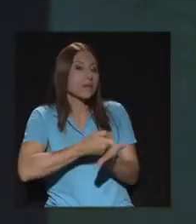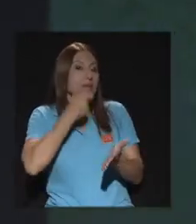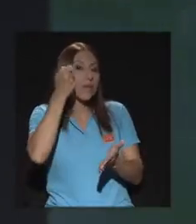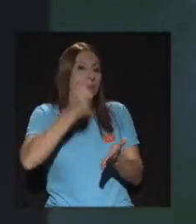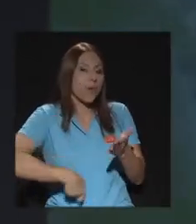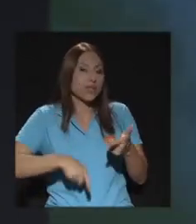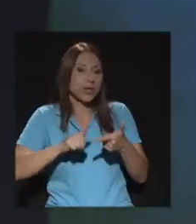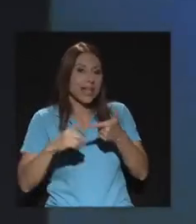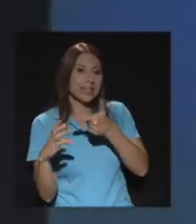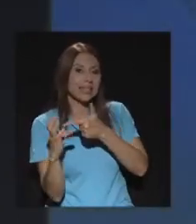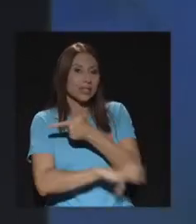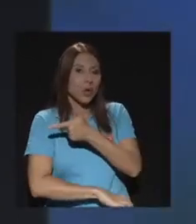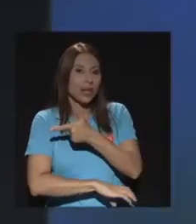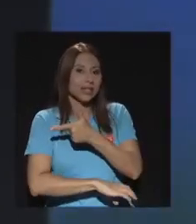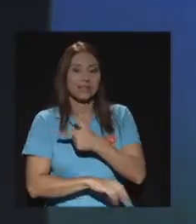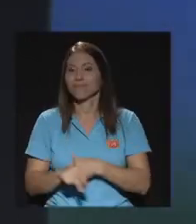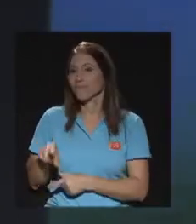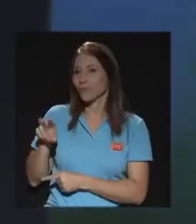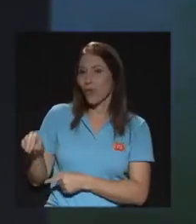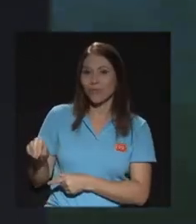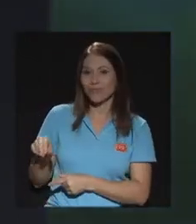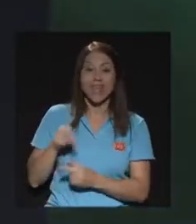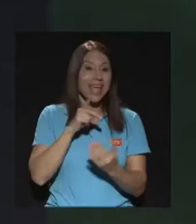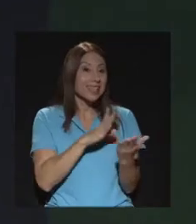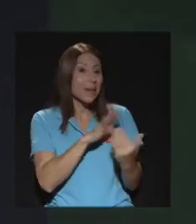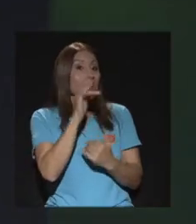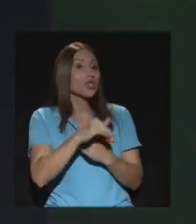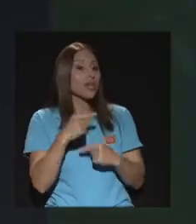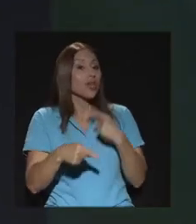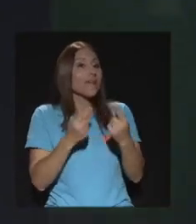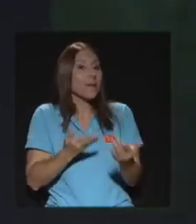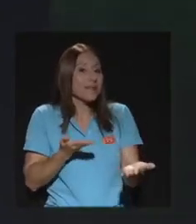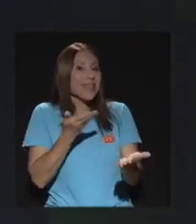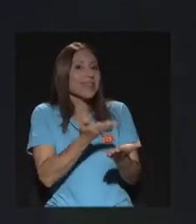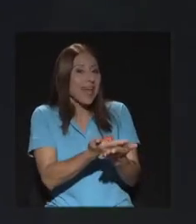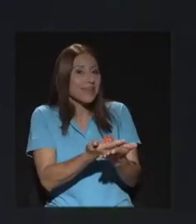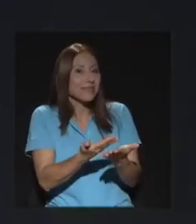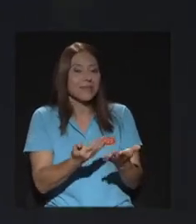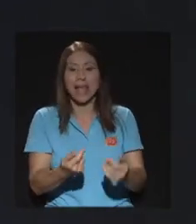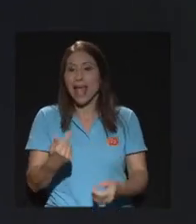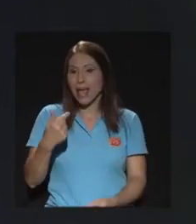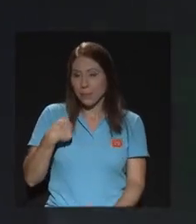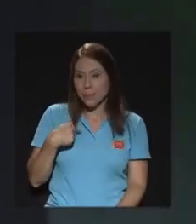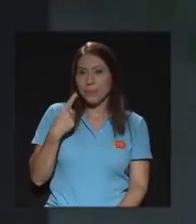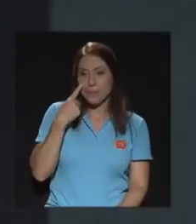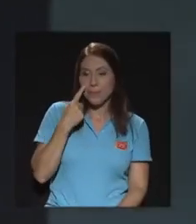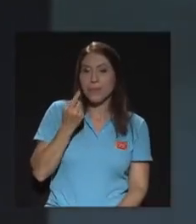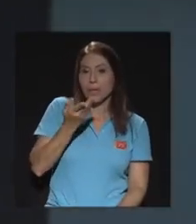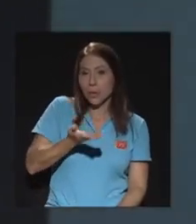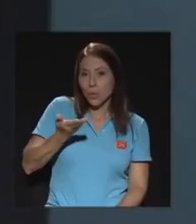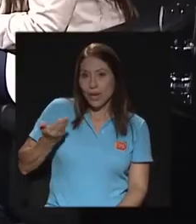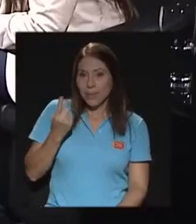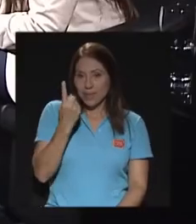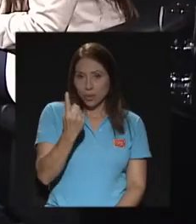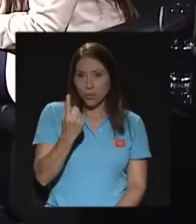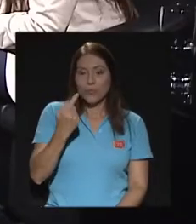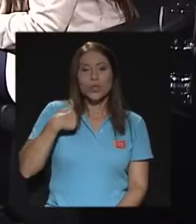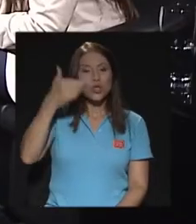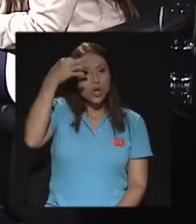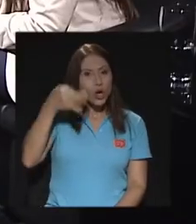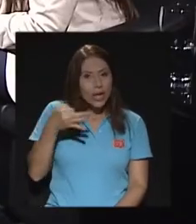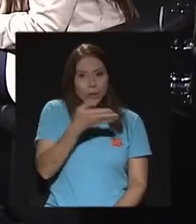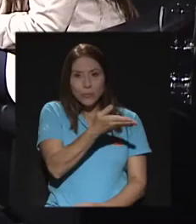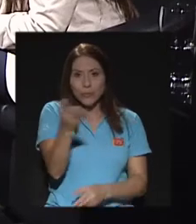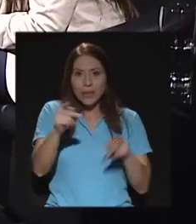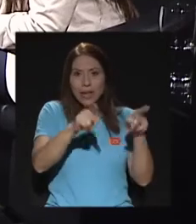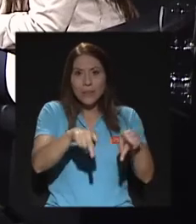No. A mí me parece, y es el proyecto que va a presentar. Don Marlon, a mí me parece nada más un elemento. Yo creo que a la ciudadanía se le